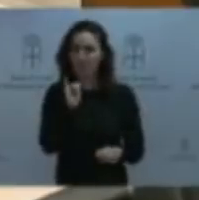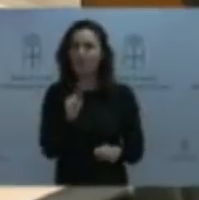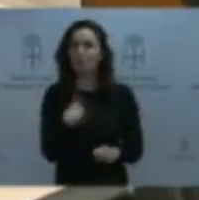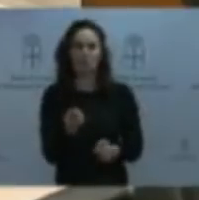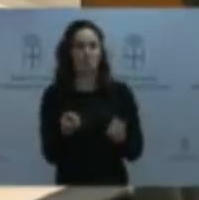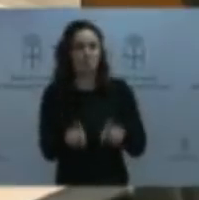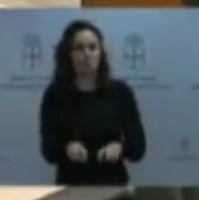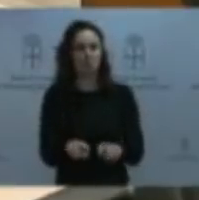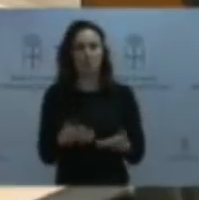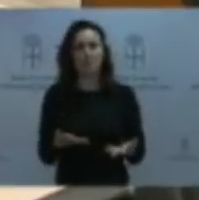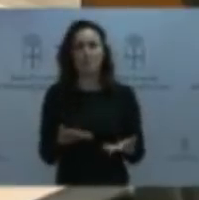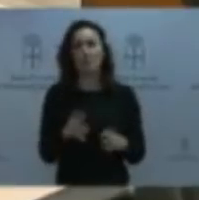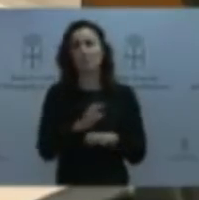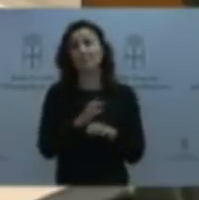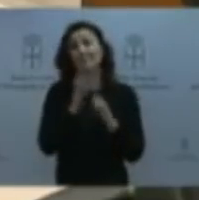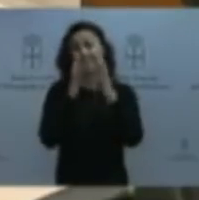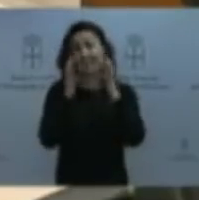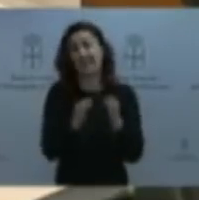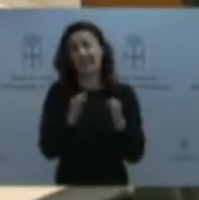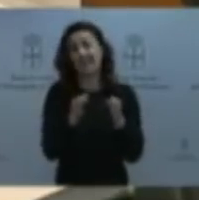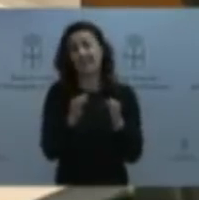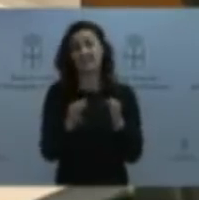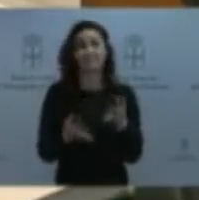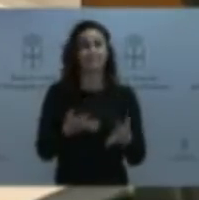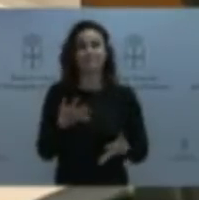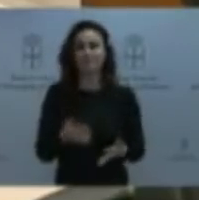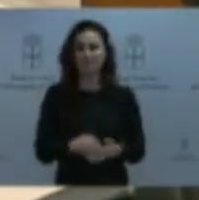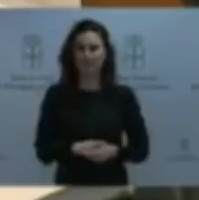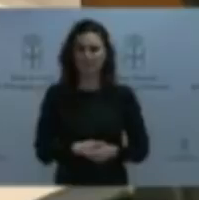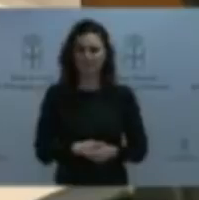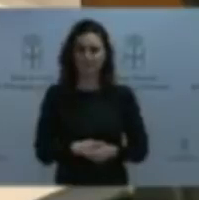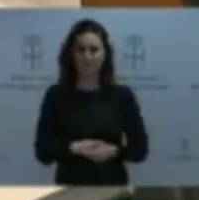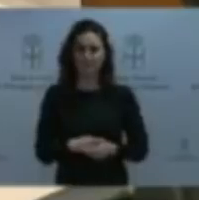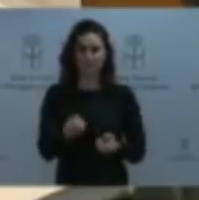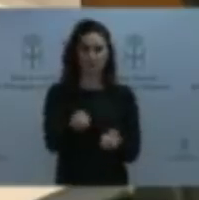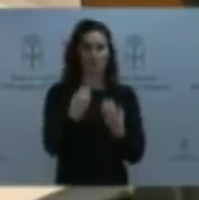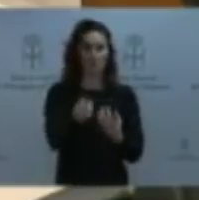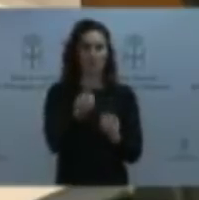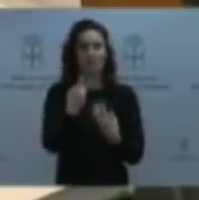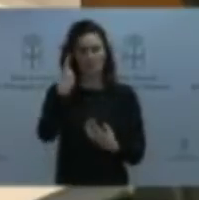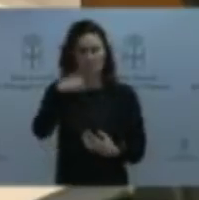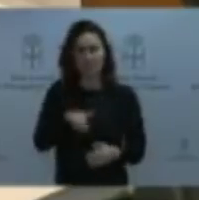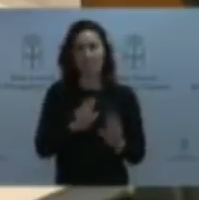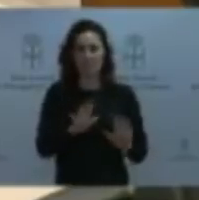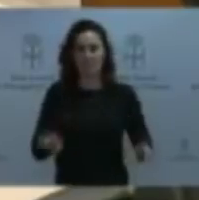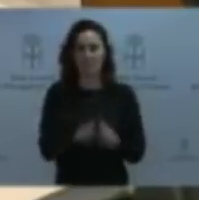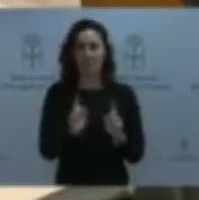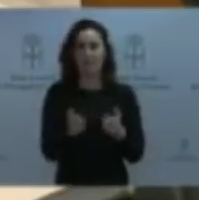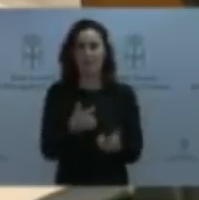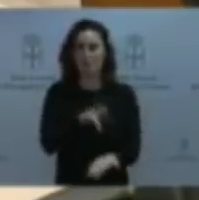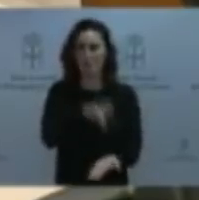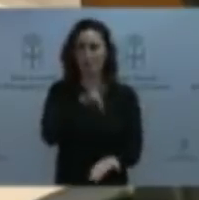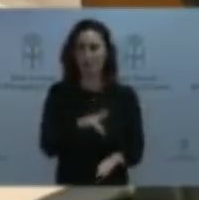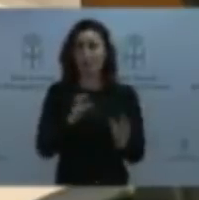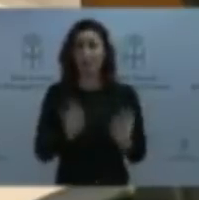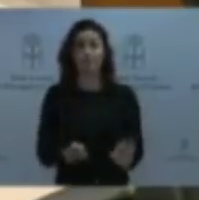realidades que nos trasladan ya son conocidas. Nos reuniremos con ellos y, en la medida de lo posible, pues haremos las